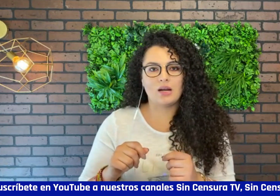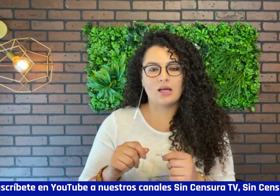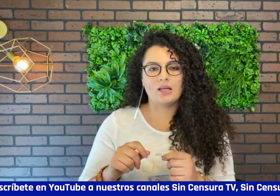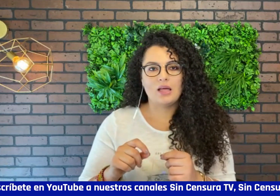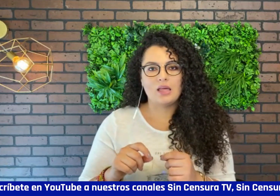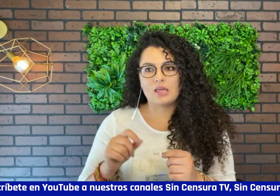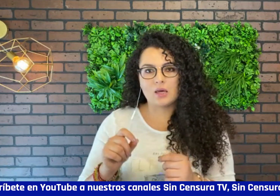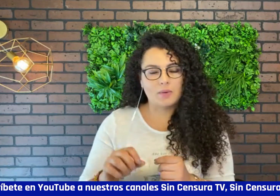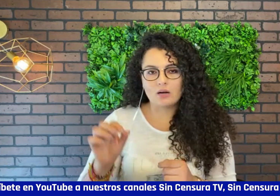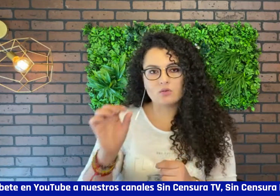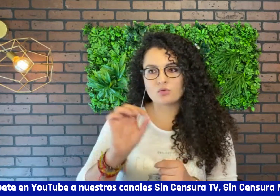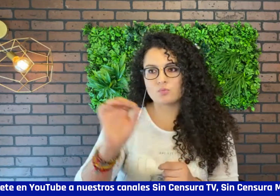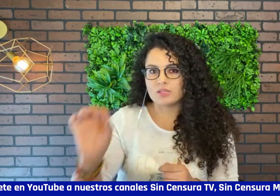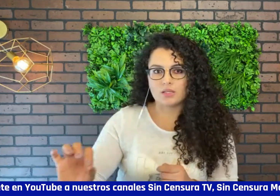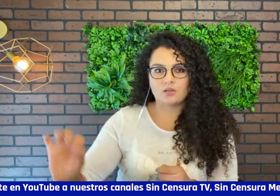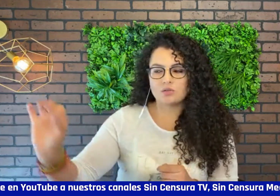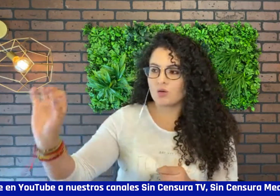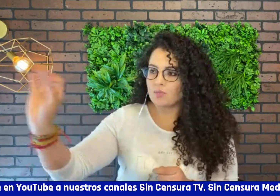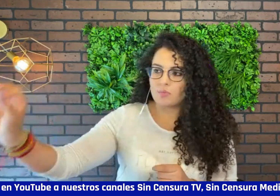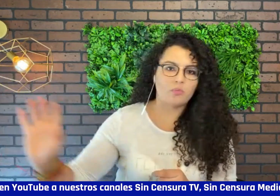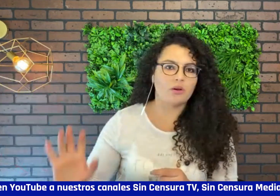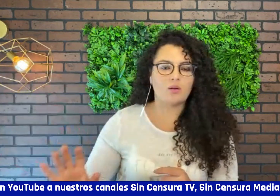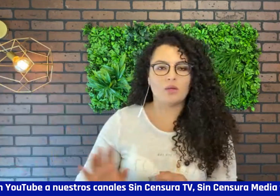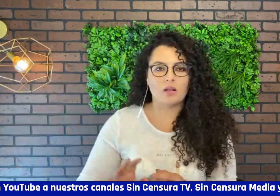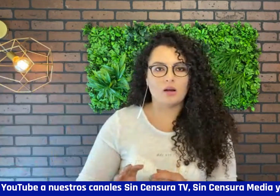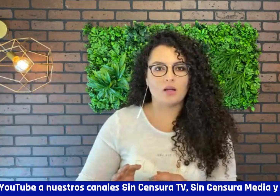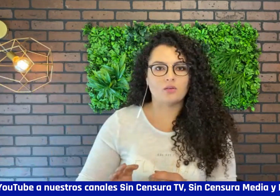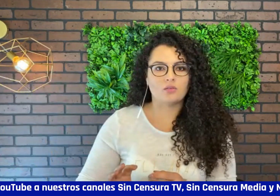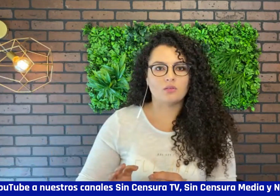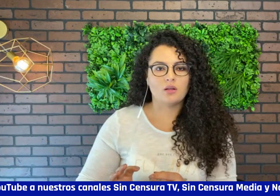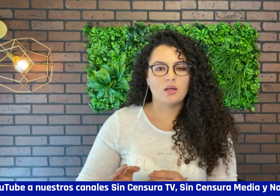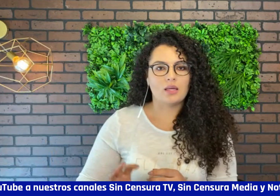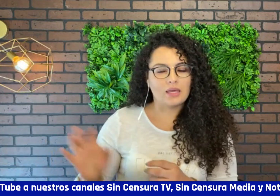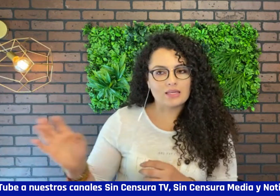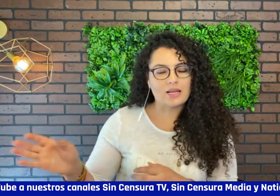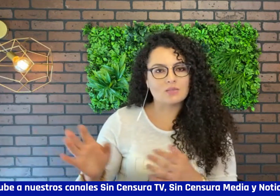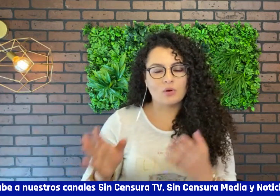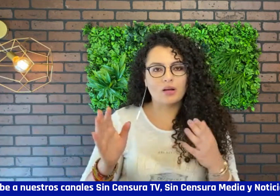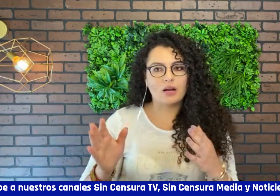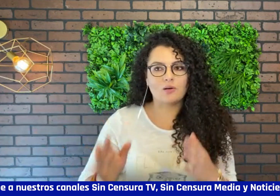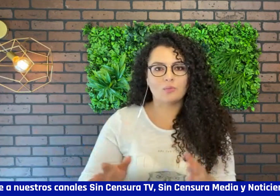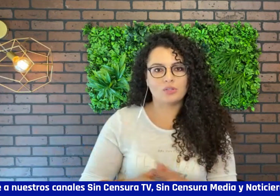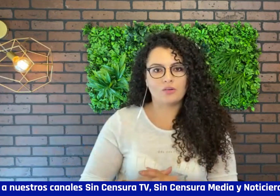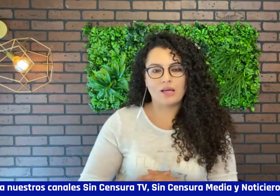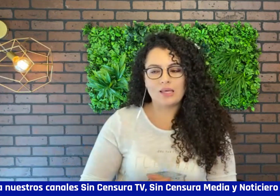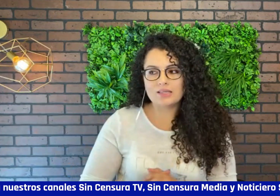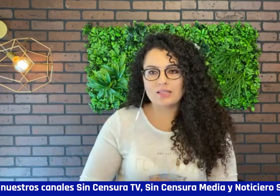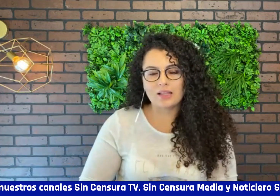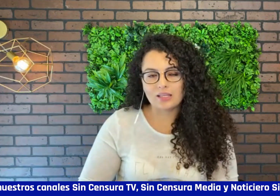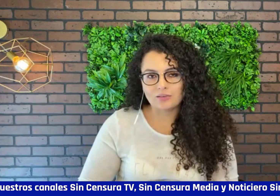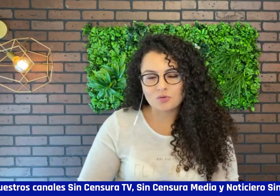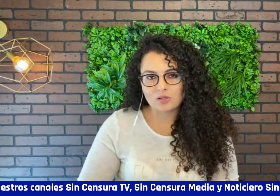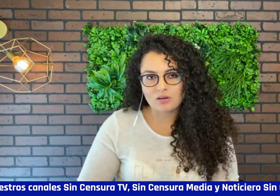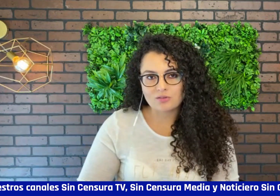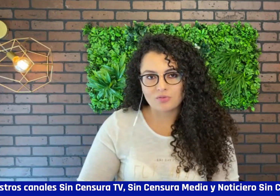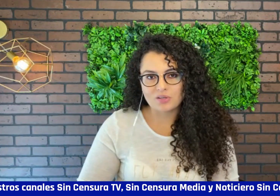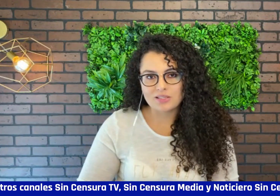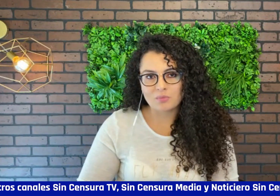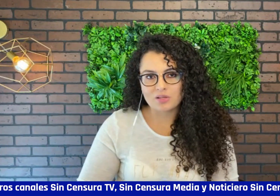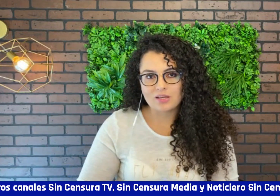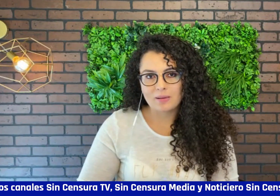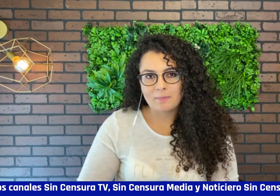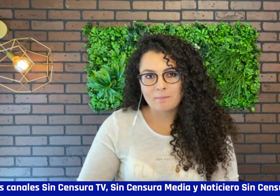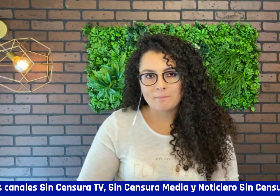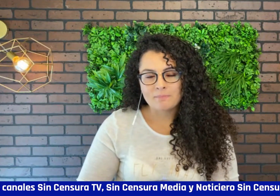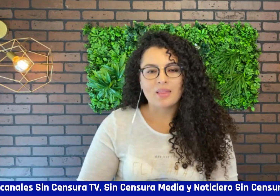la mañanera y que van con sus pesitos de, oye, ¿me puedo poner la mañanera? ¿No? Y que se las pongan en la computadora y ahí están atentos viendo las